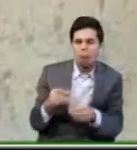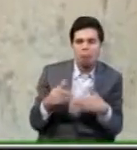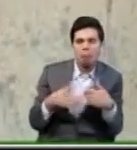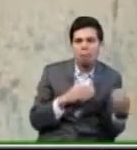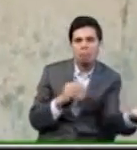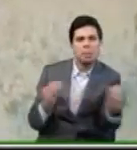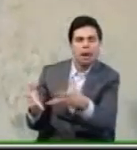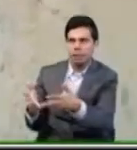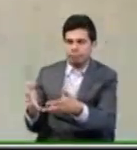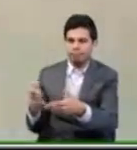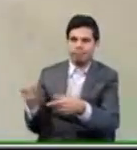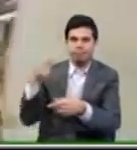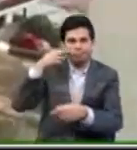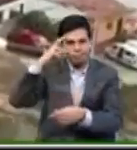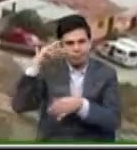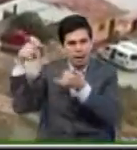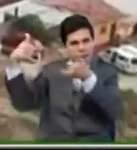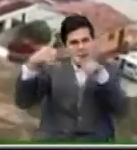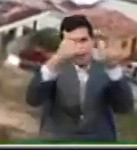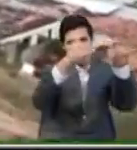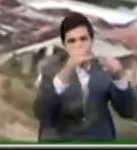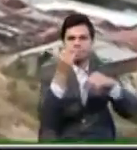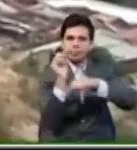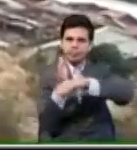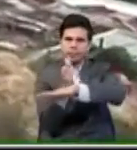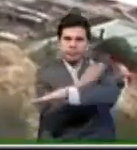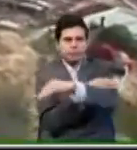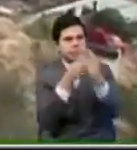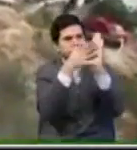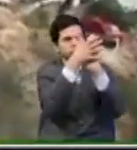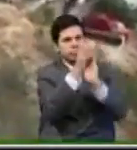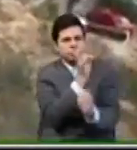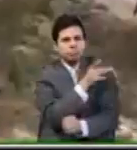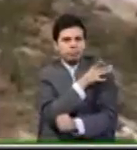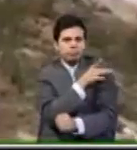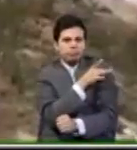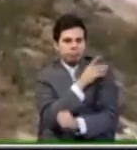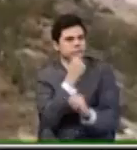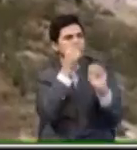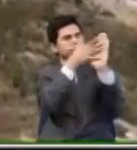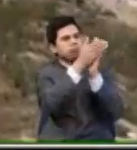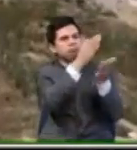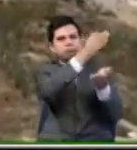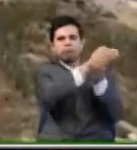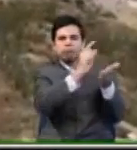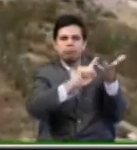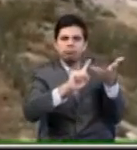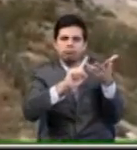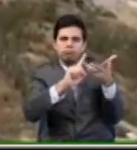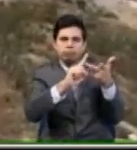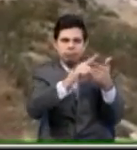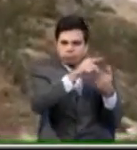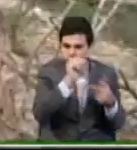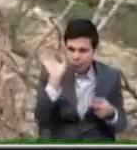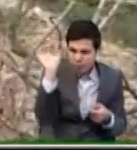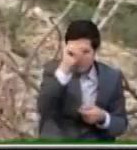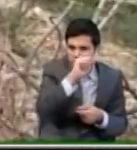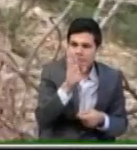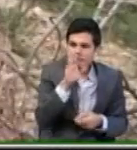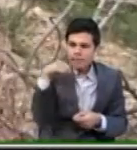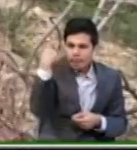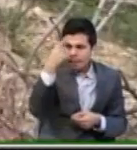hora invernal. Este caso se llevó realmente a la fiscalía. La fiscalía ya detectó cuál es la